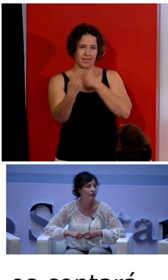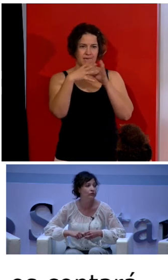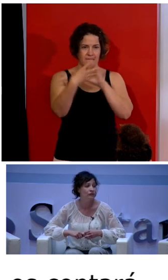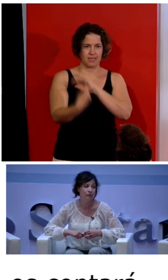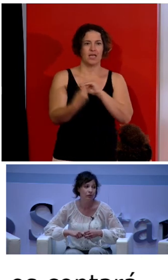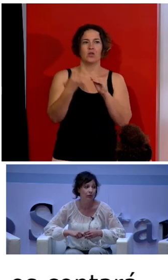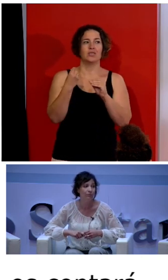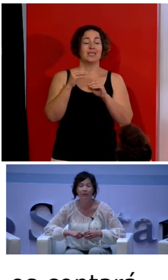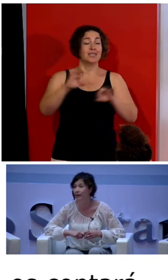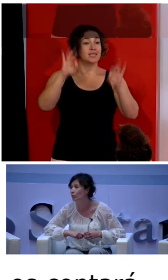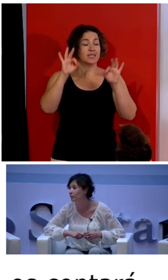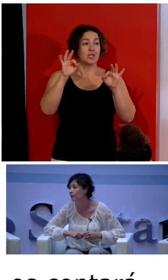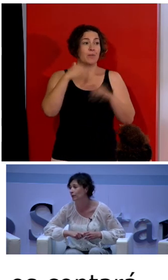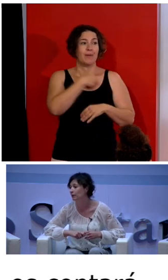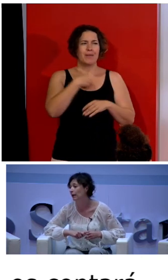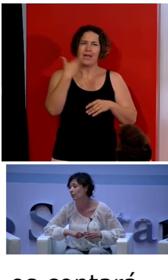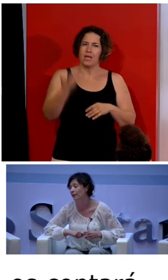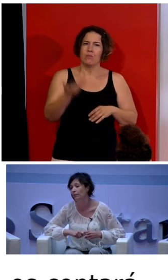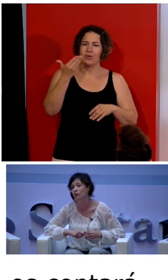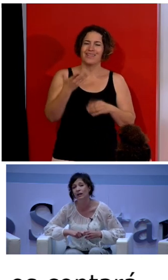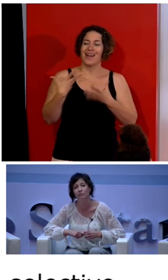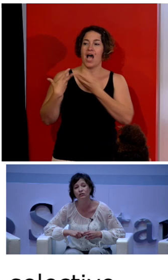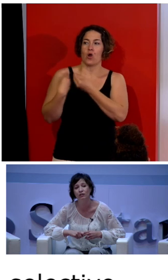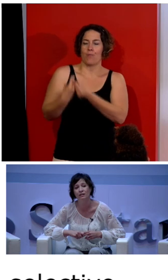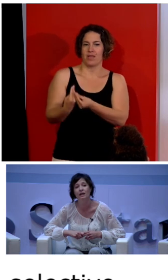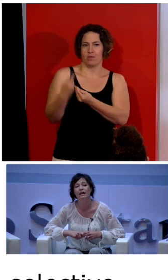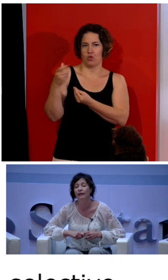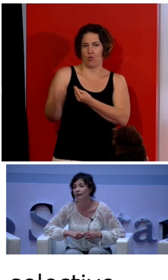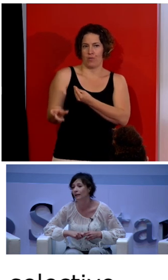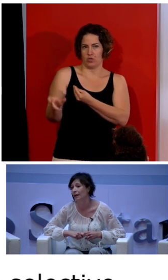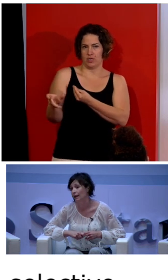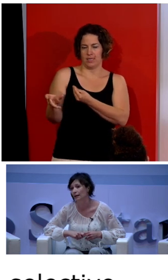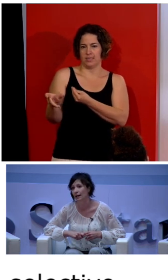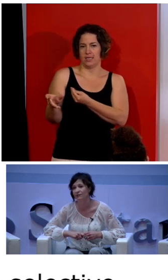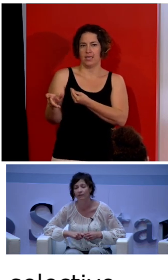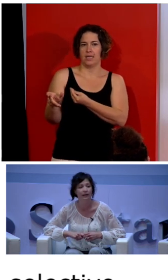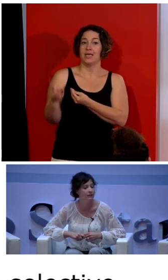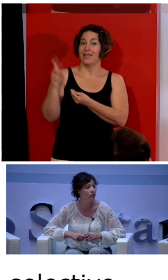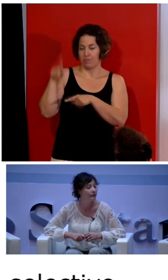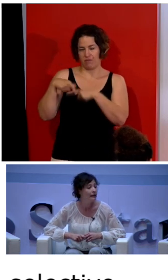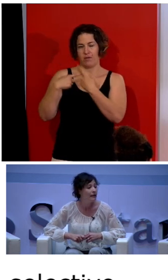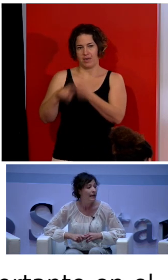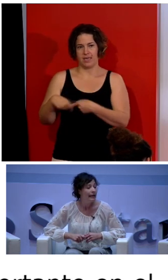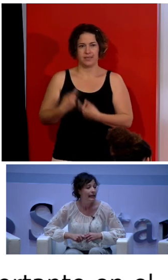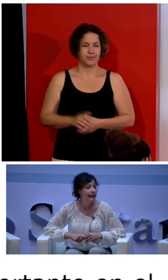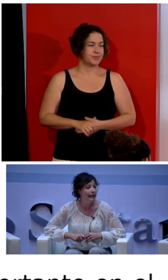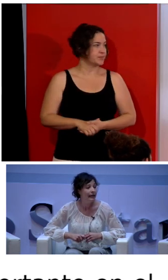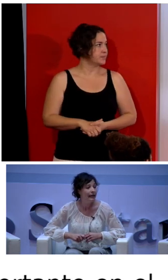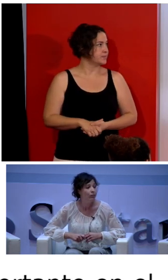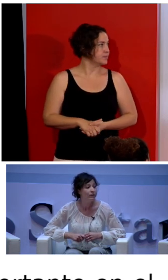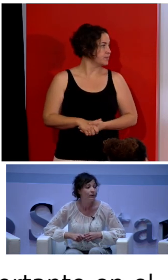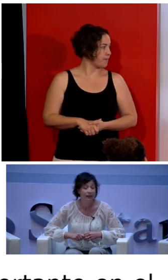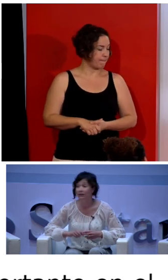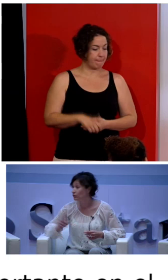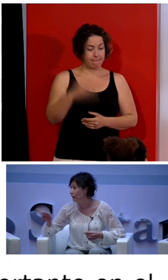adaptados y sobre todo el papel muy importante en el acompañamiento a las personas y a las familias, ¿no?